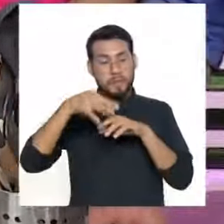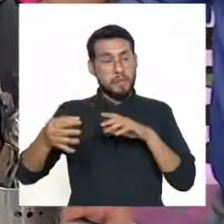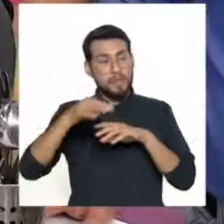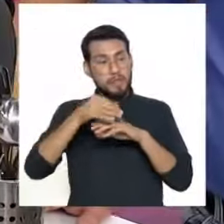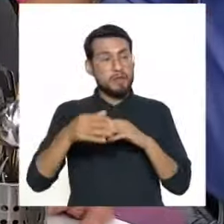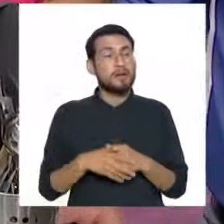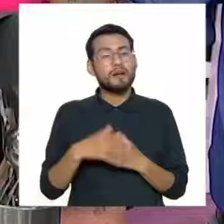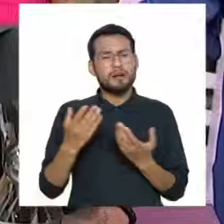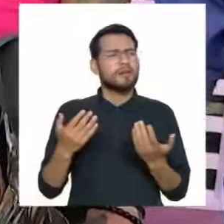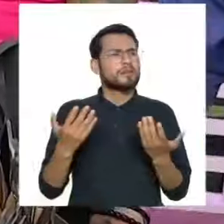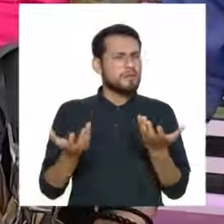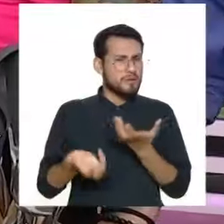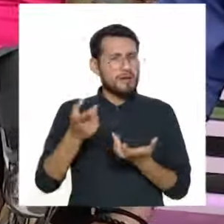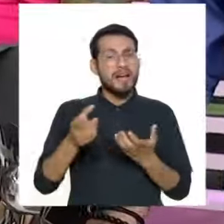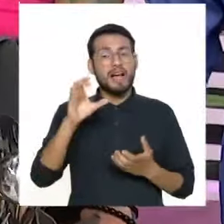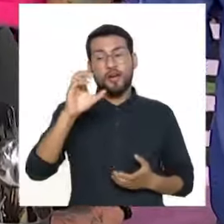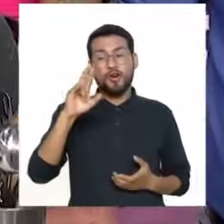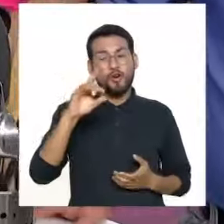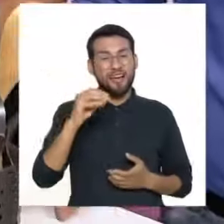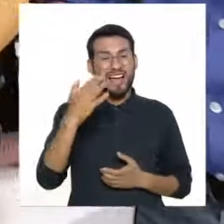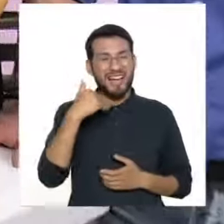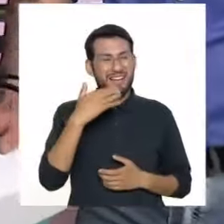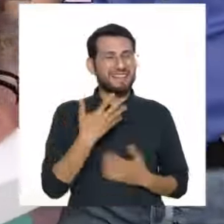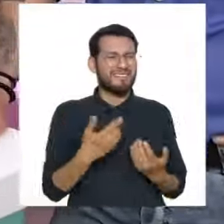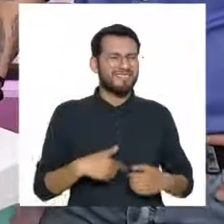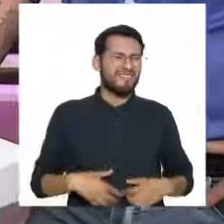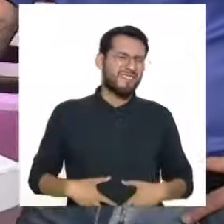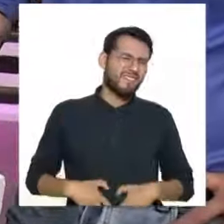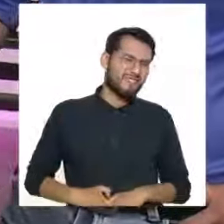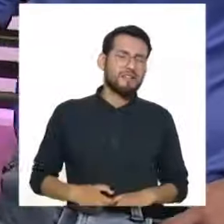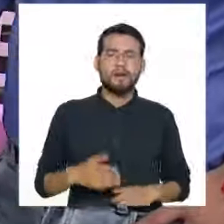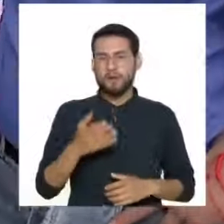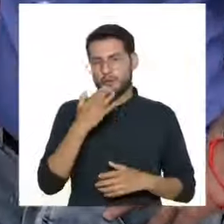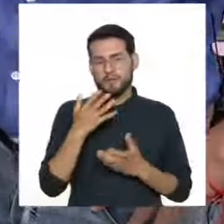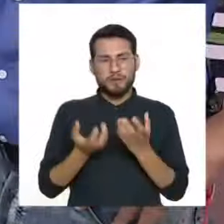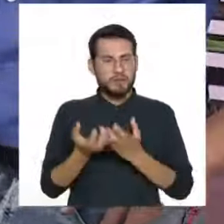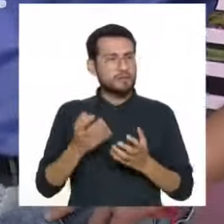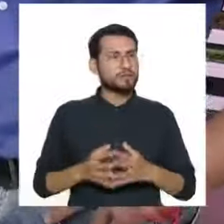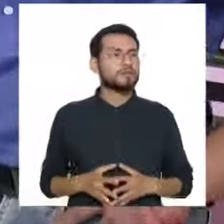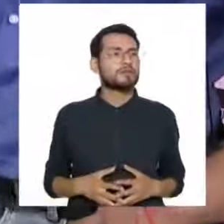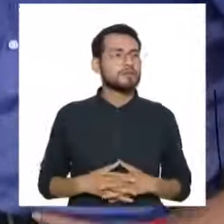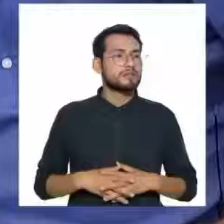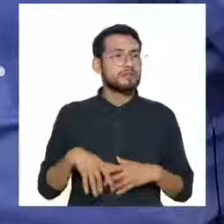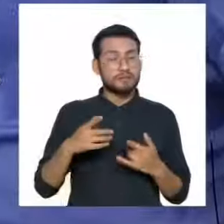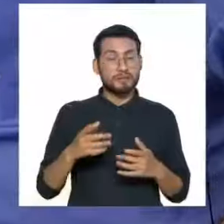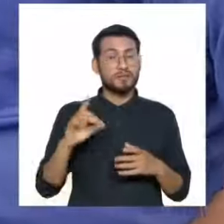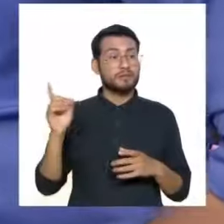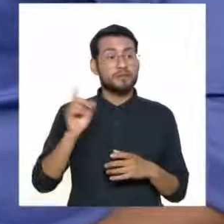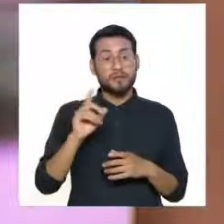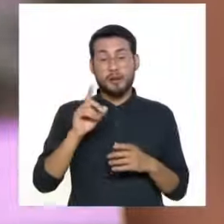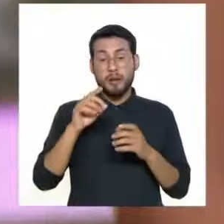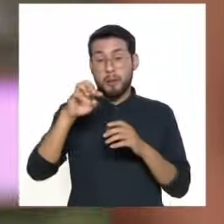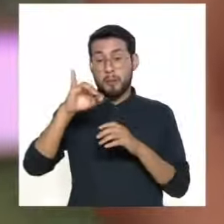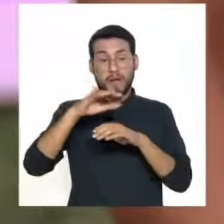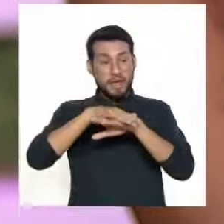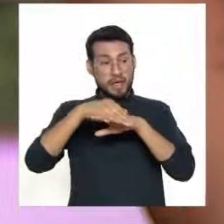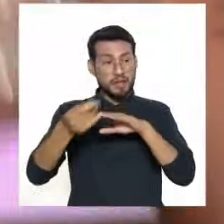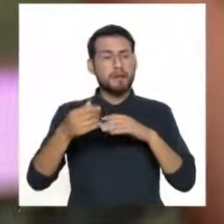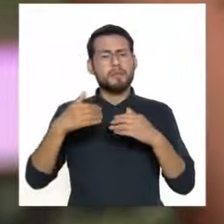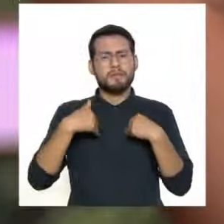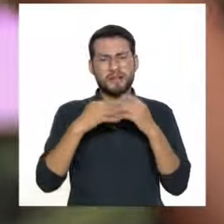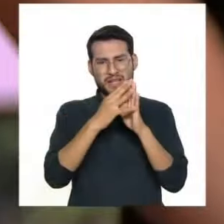eso lo sancochado aparte que el ají crudo es como que puede caer muy pesado No aparte de la piel Entonces esto ya está sin sin piel pero con